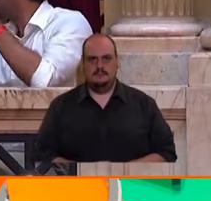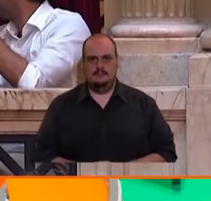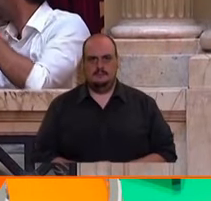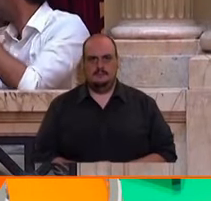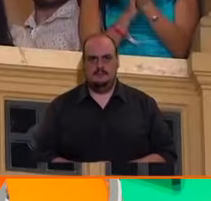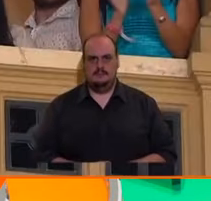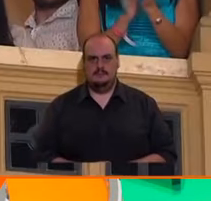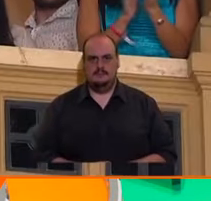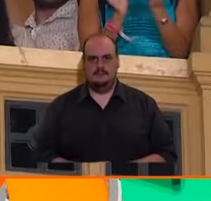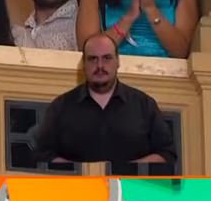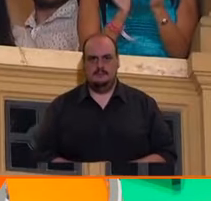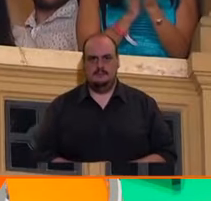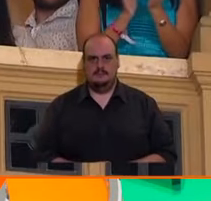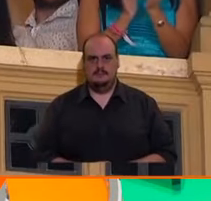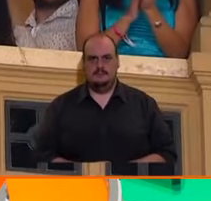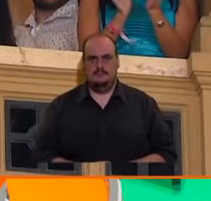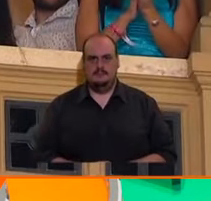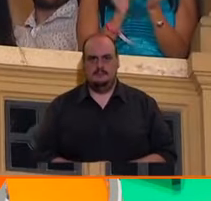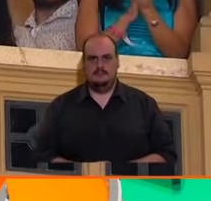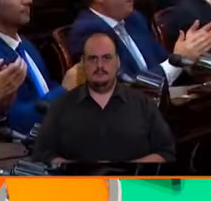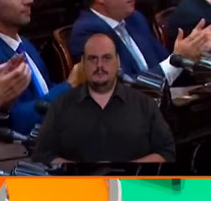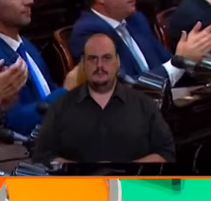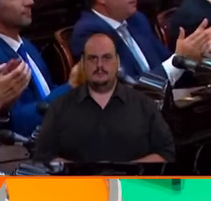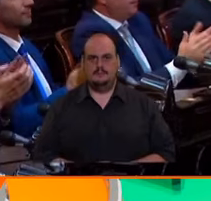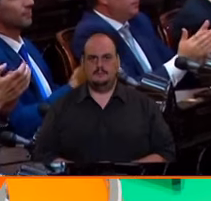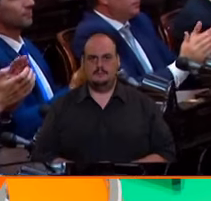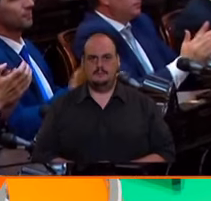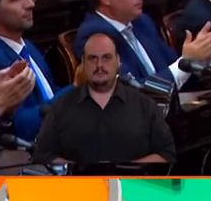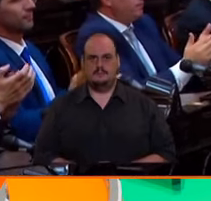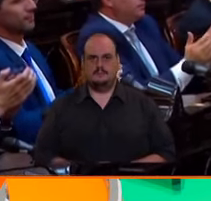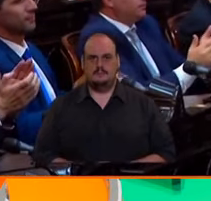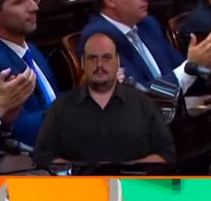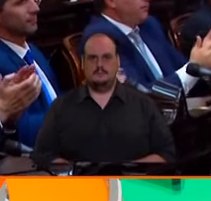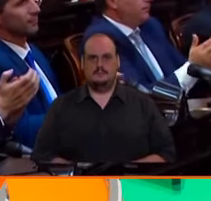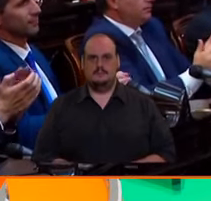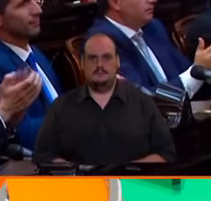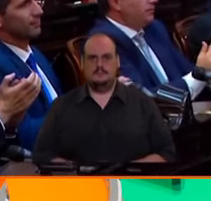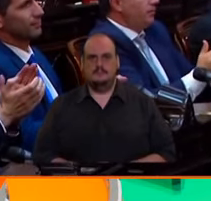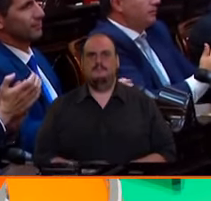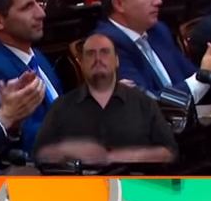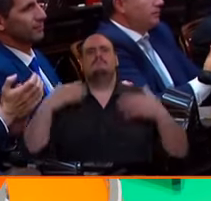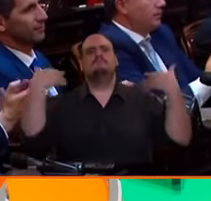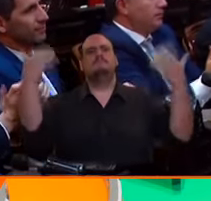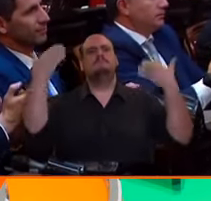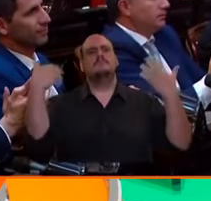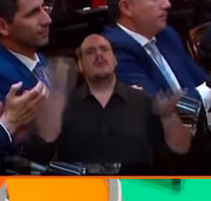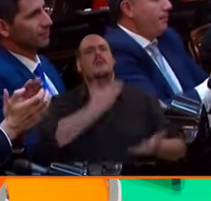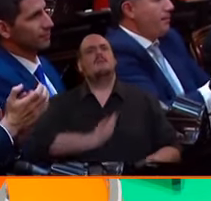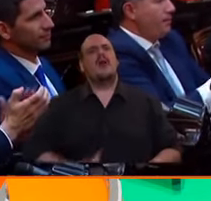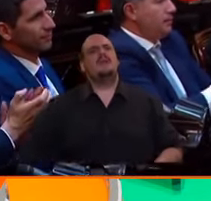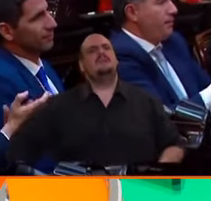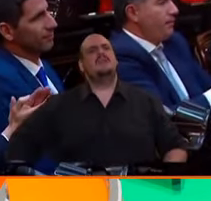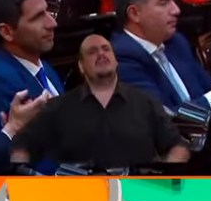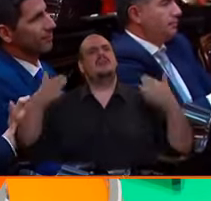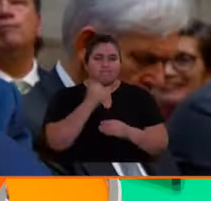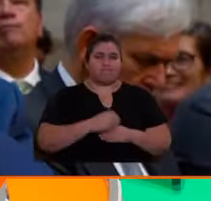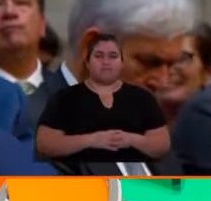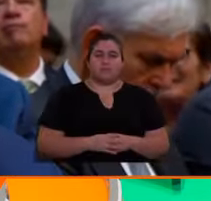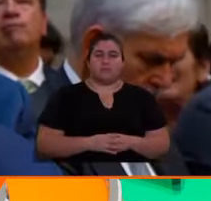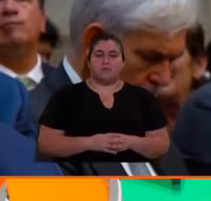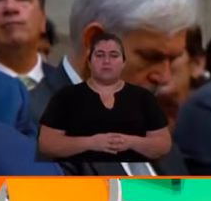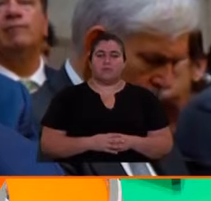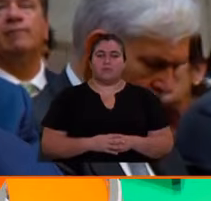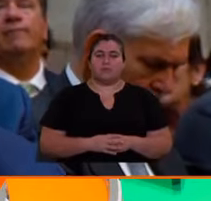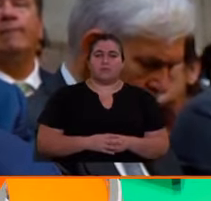el recorte y el ajuste más histórico en las cajas políticas de los últimos 30 años en la historia argentina, ¿no?